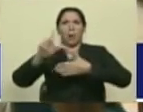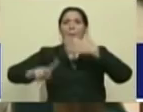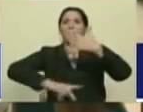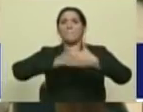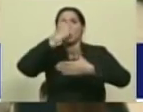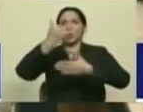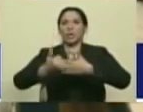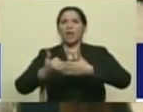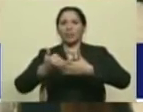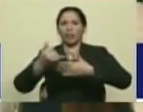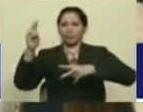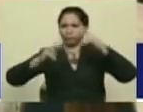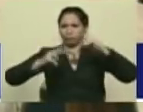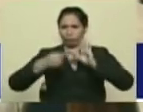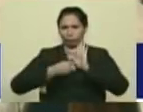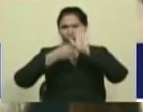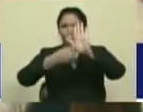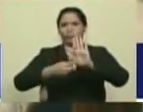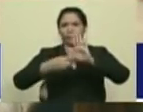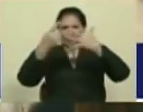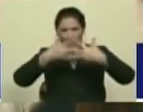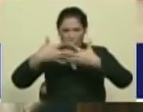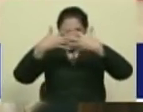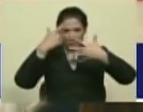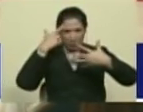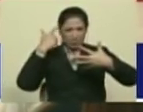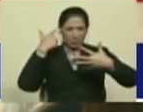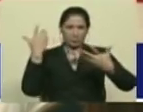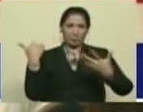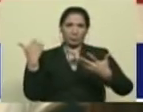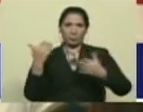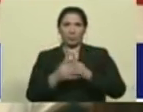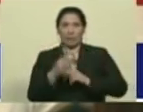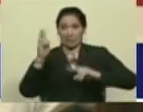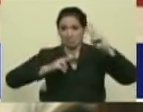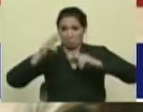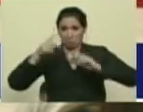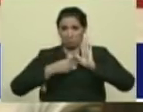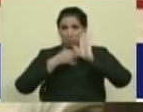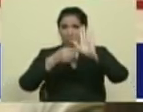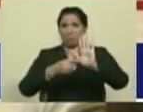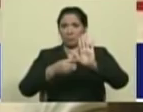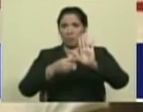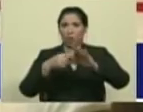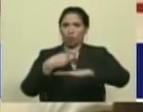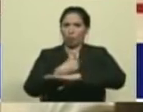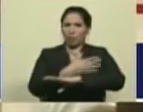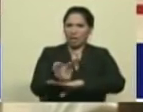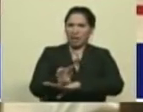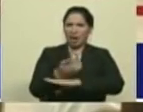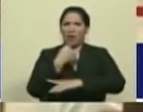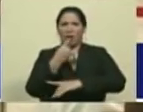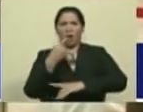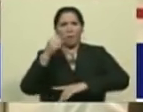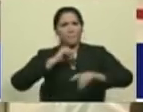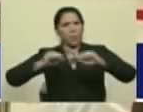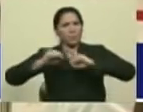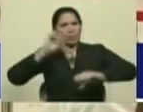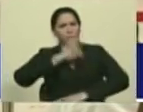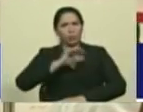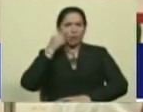proyecto que no tardaron en ser calificados por los pueblos y movimientos